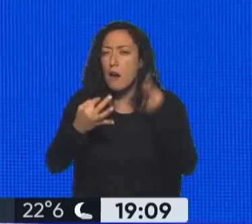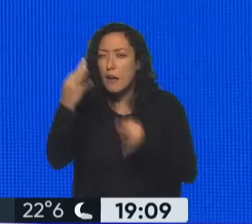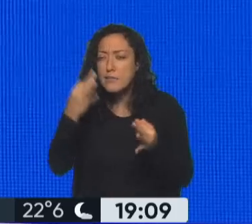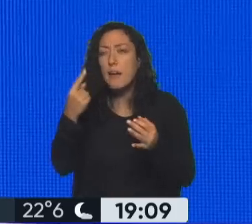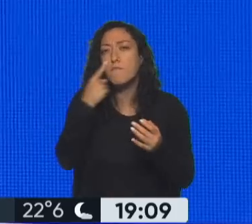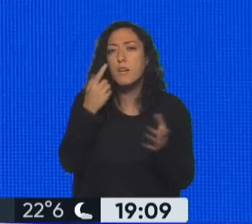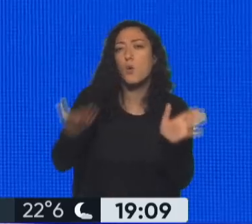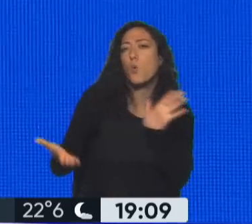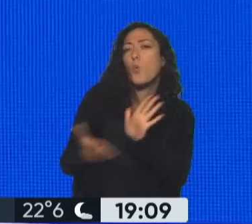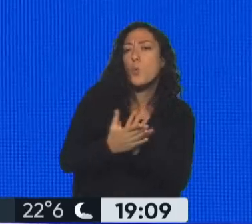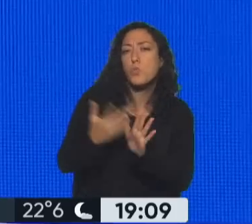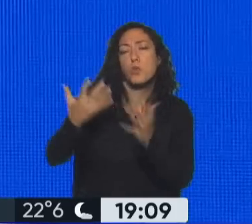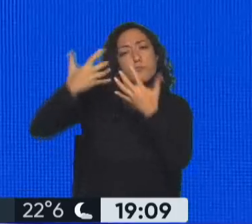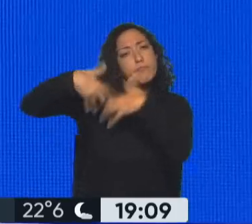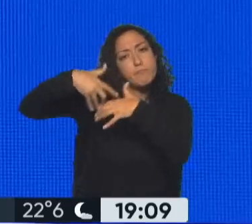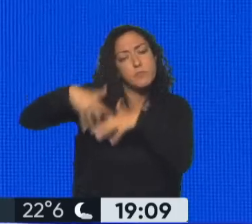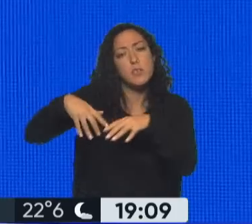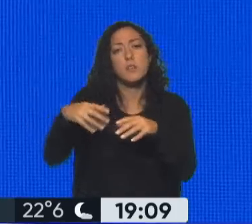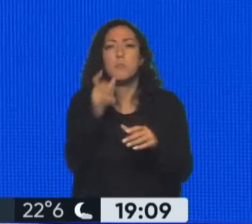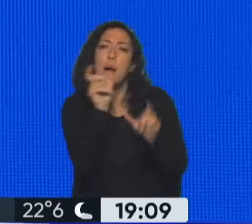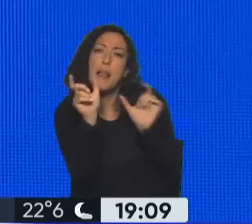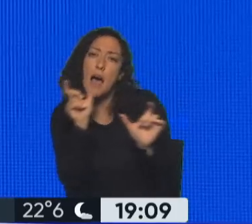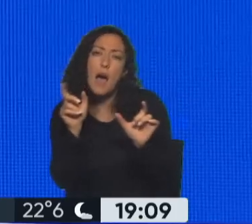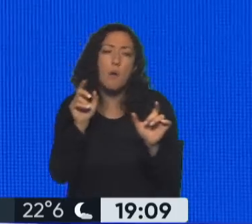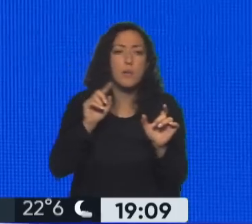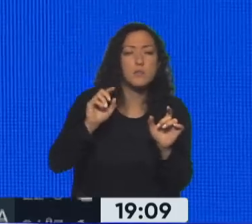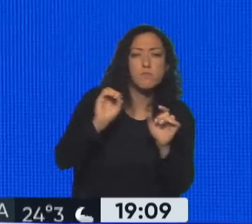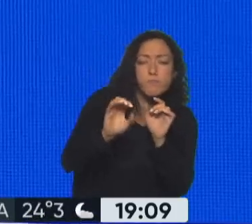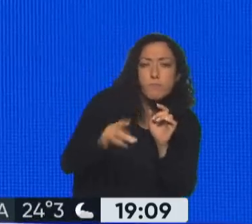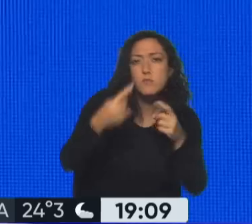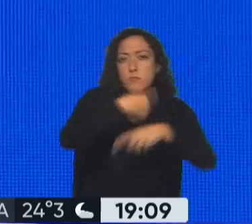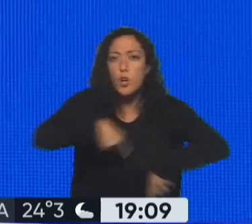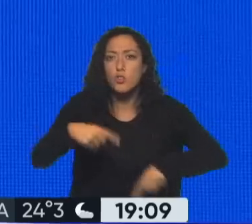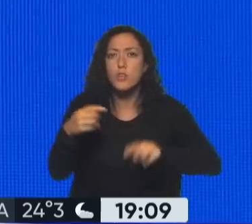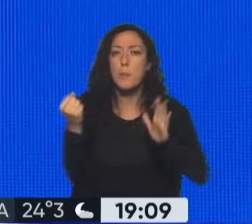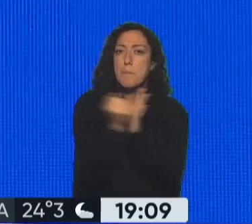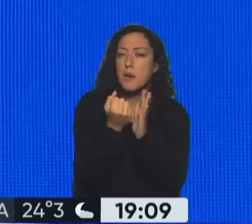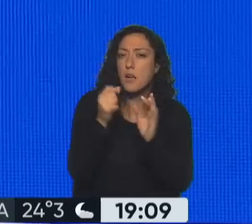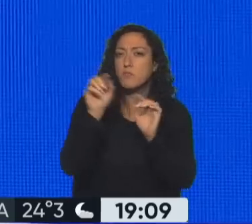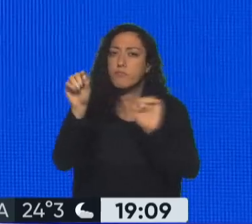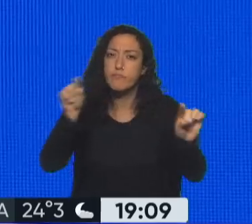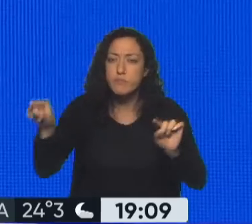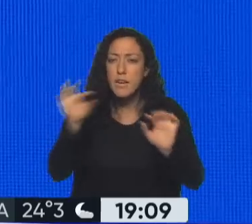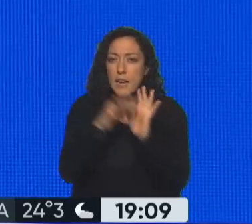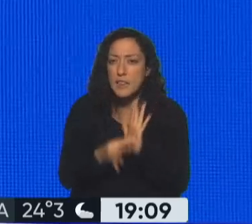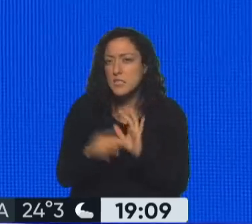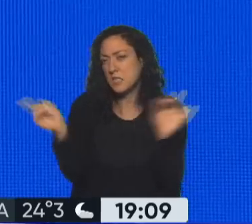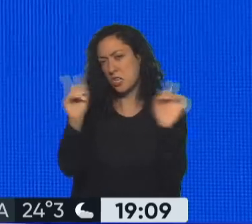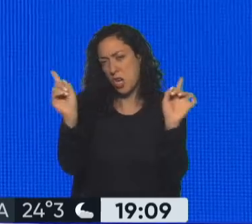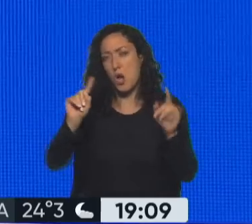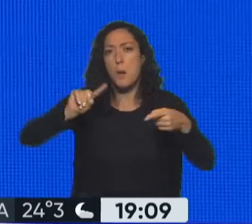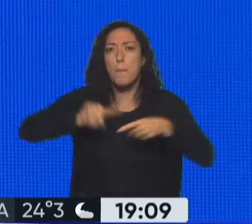pensar junto a ustedes sin adjetivaciones ni calificaciones, porque uno de los problemas que tenemos hoy en